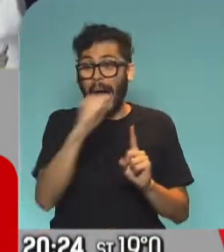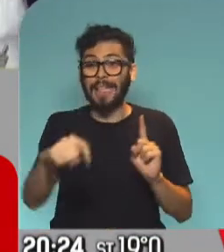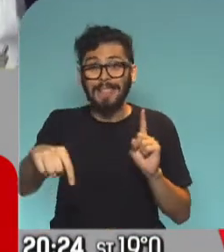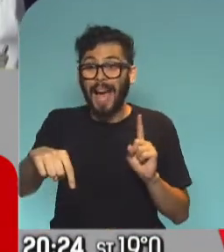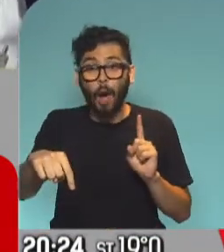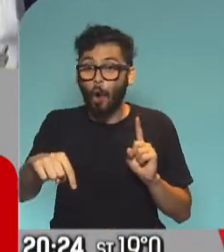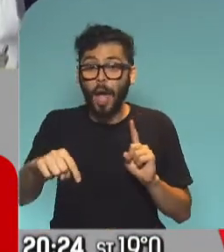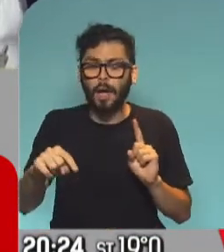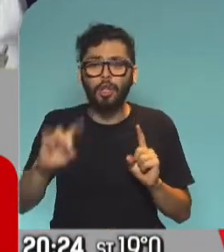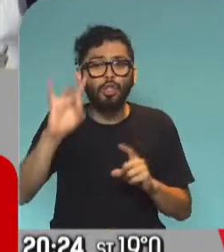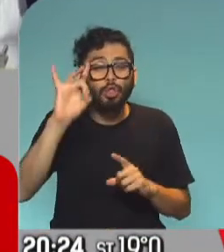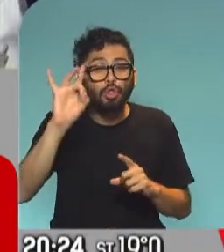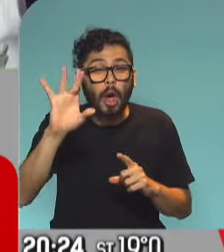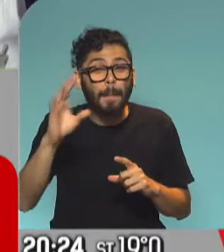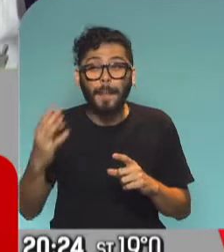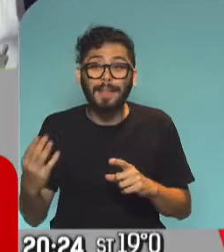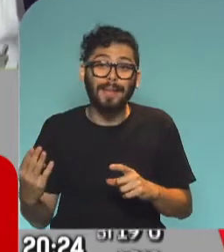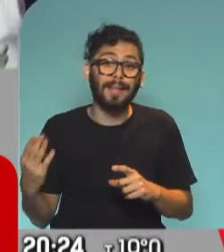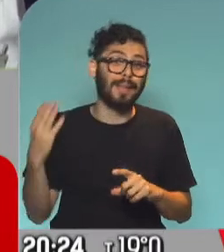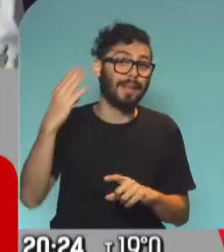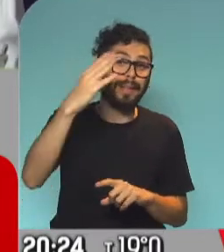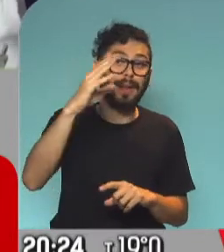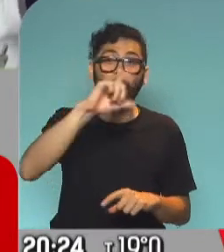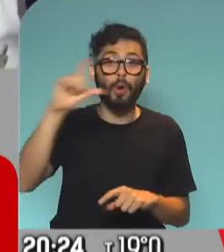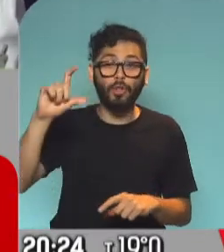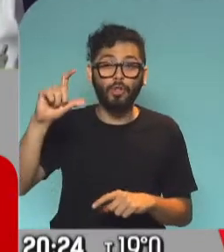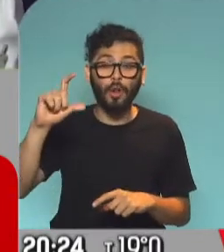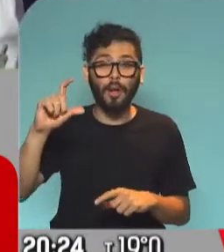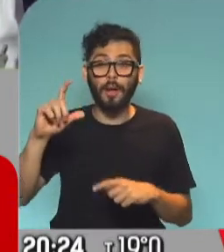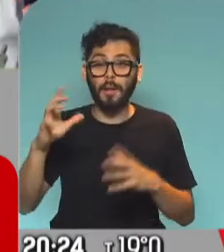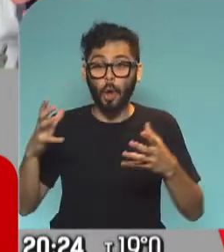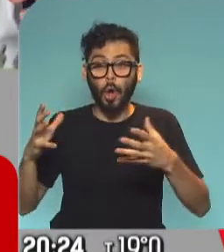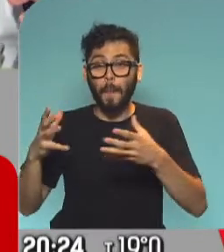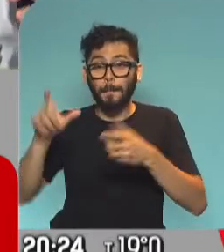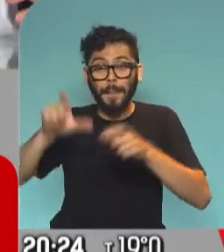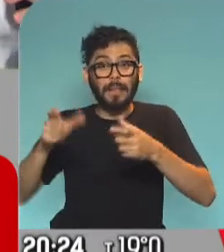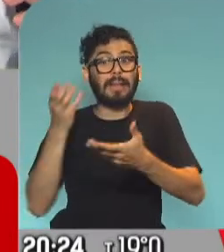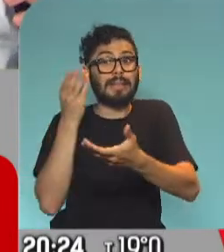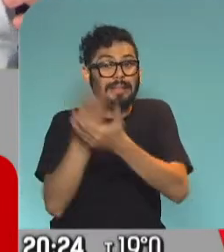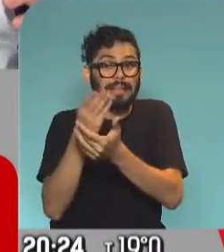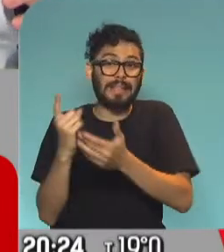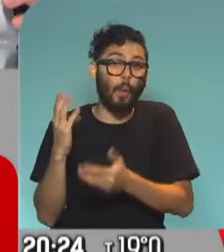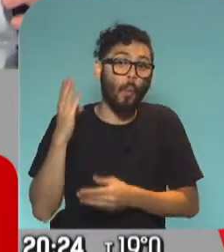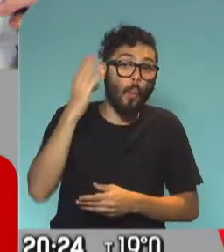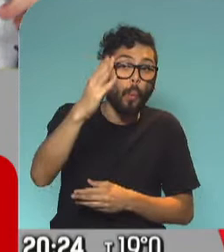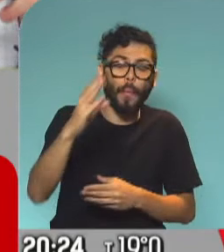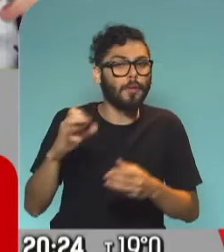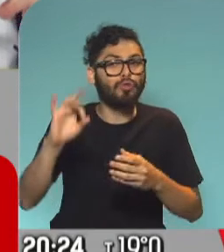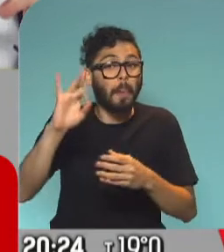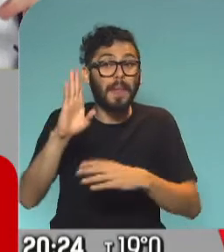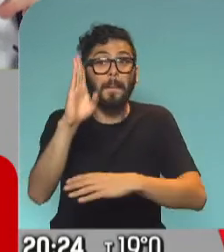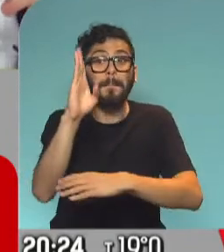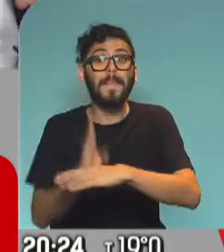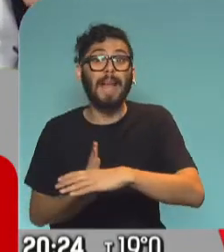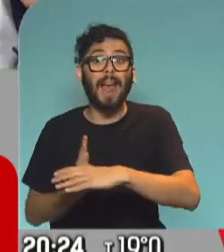actualidad, solo pudieron ingresar a Formosa menos de la mitad de los que habían pedido esa autorización. Ante